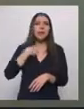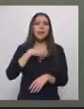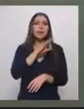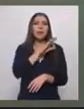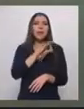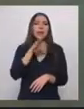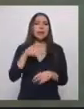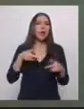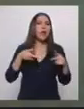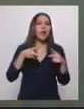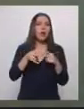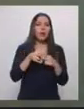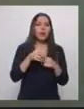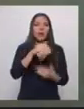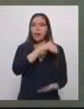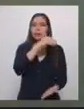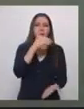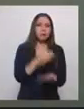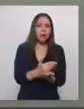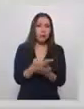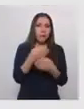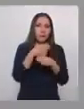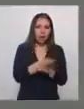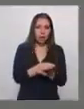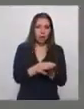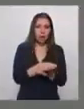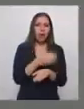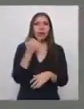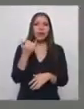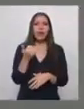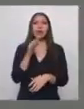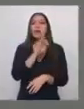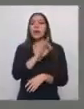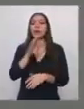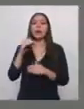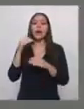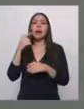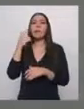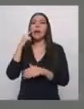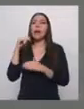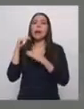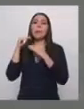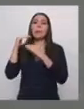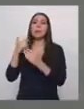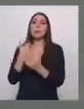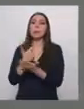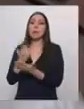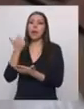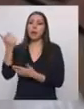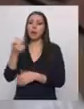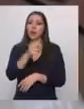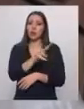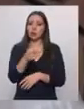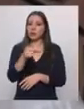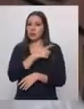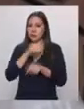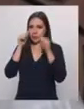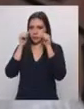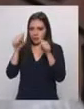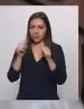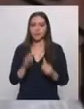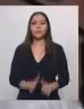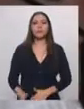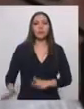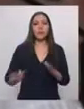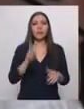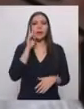y cuál es la fecha límite que yo tengo para pagar para poderlo utilizar a nuestro favor. Ahora, el pago mínimo. También es